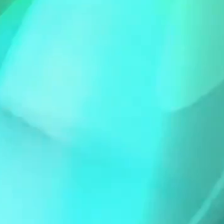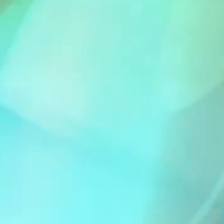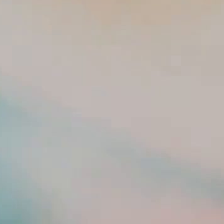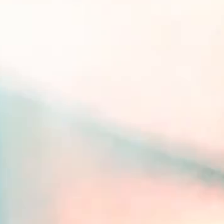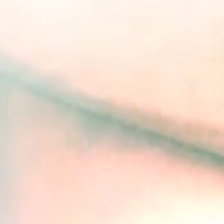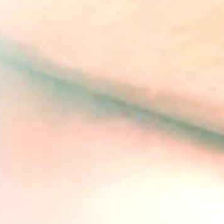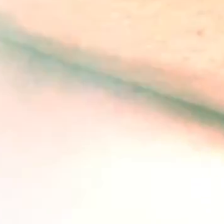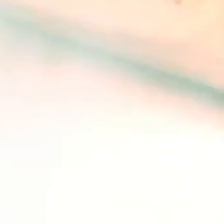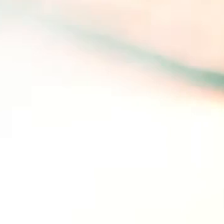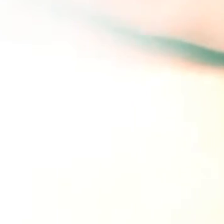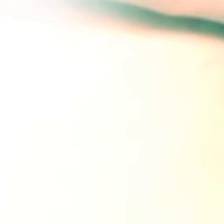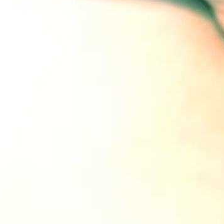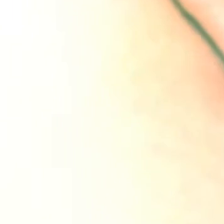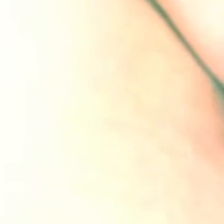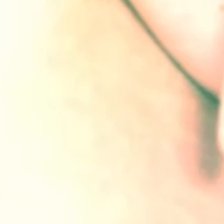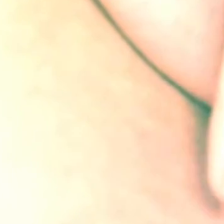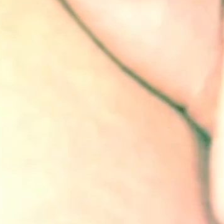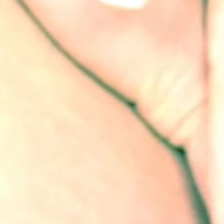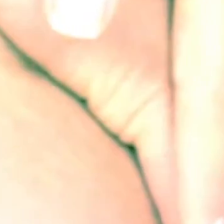transvaginal.